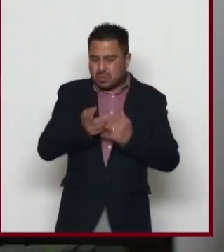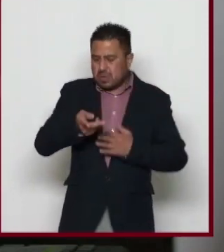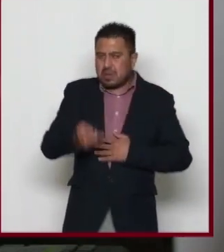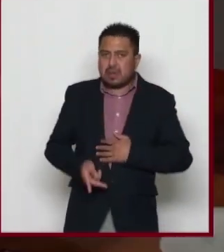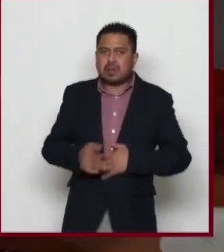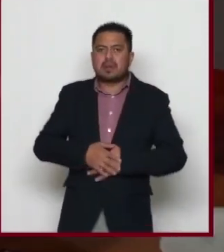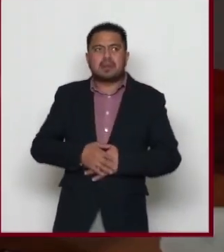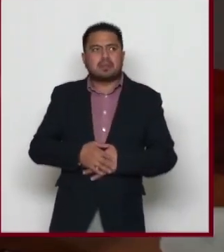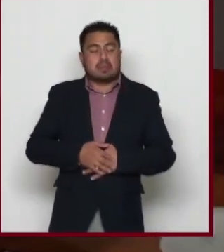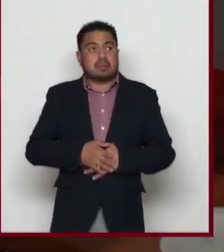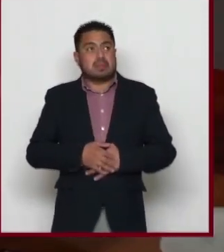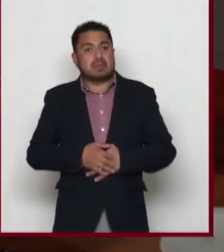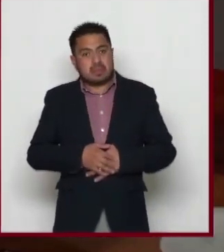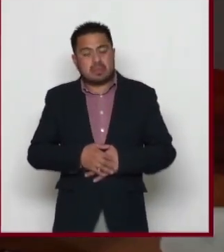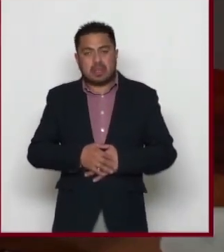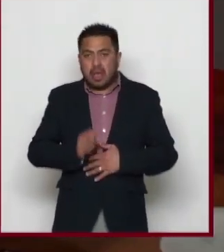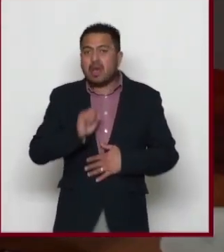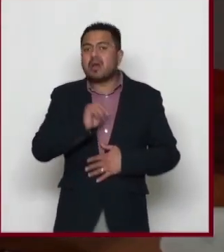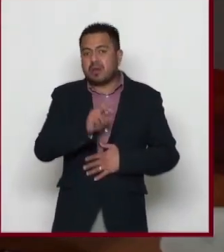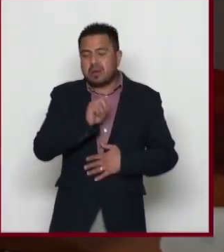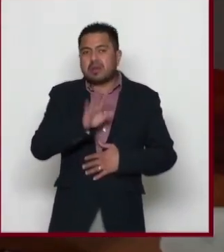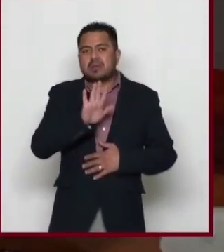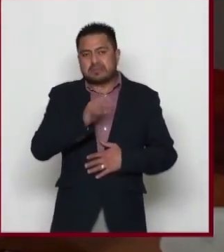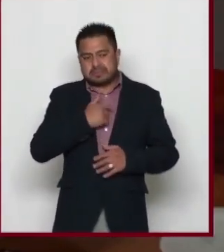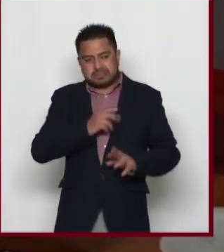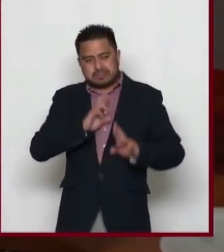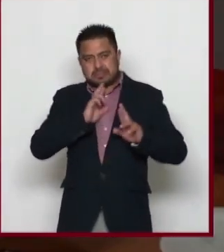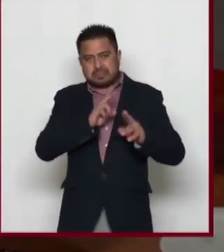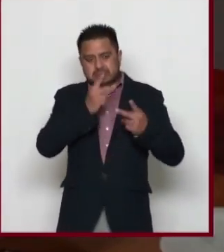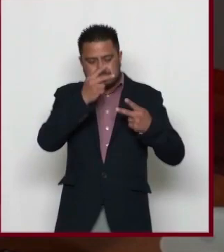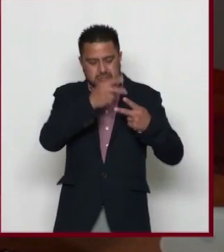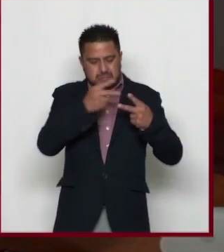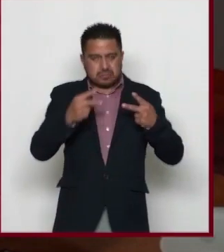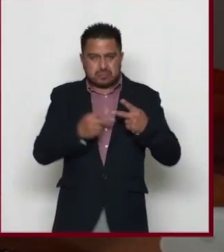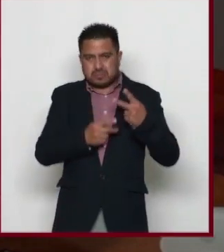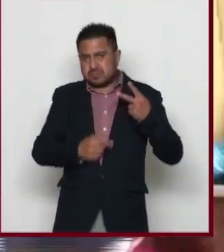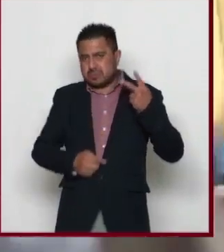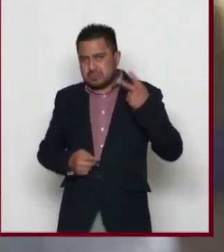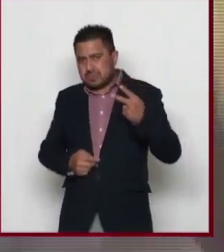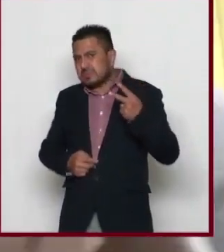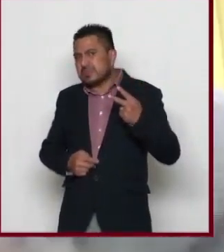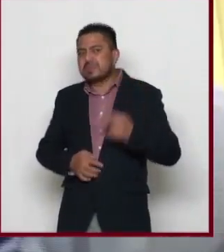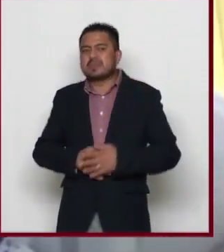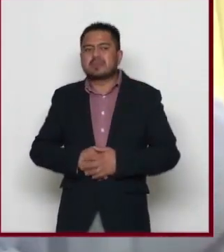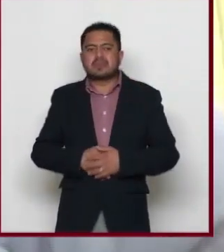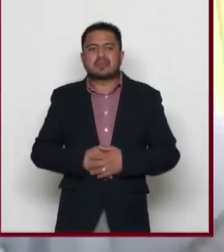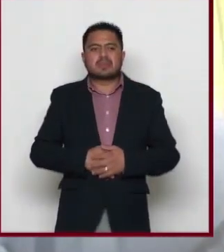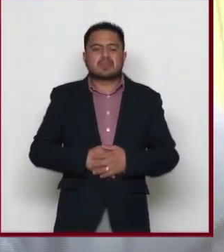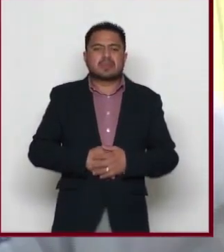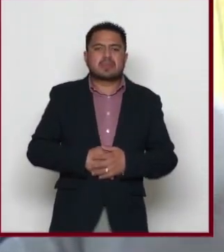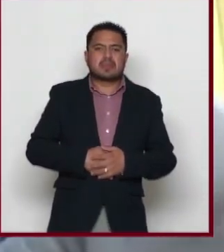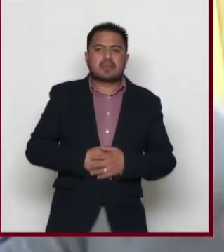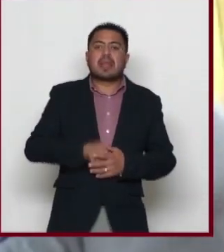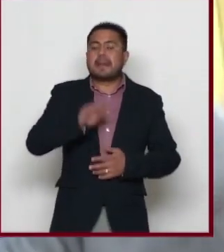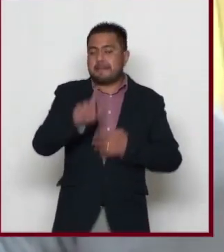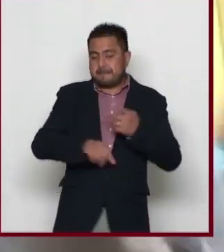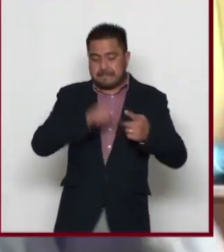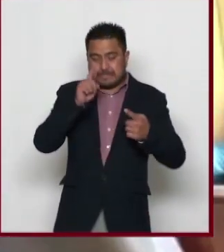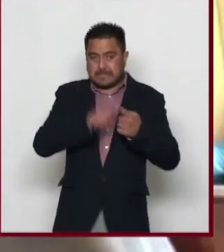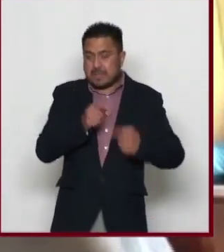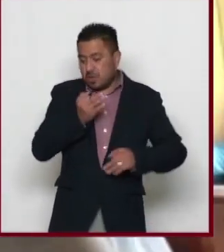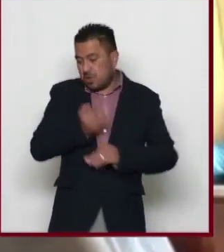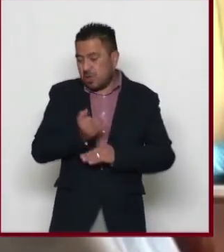características parecidas a las de la Tierra. Ok, entonces voy a contestar dos preguntas.